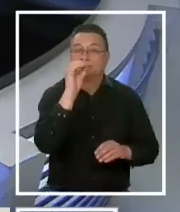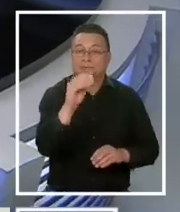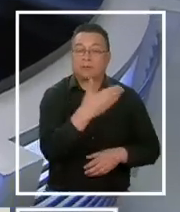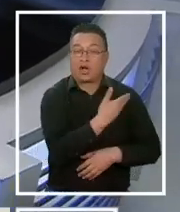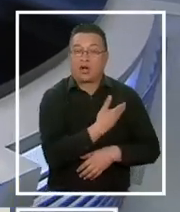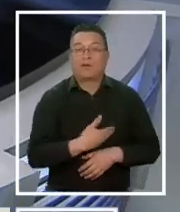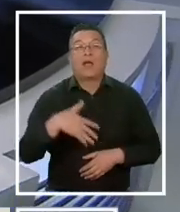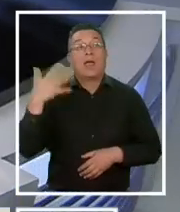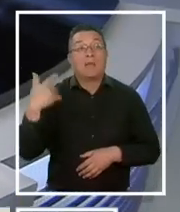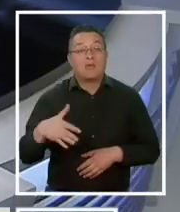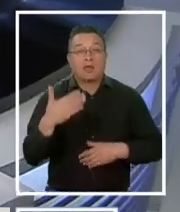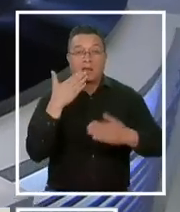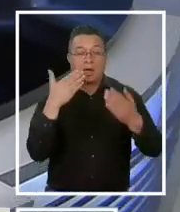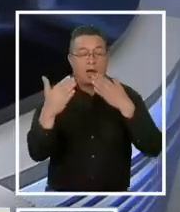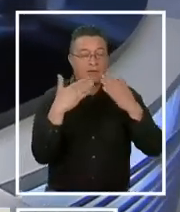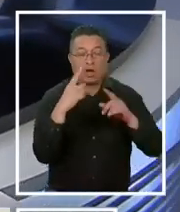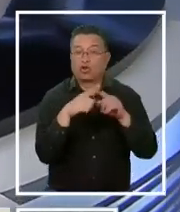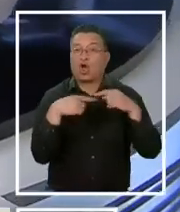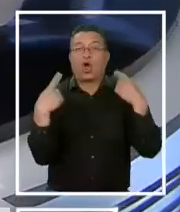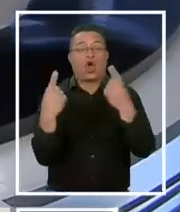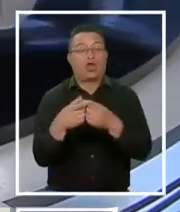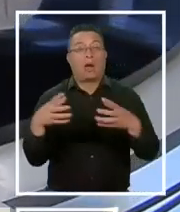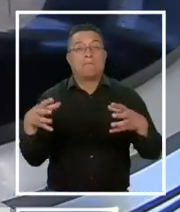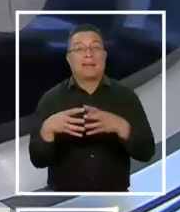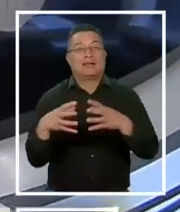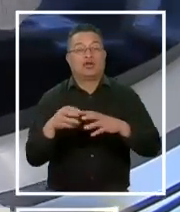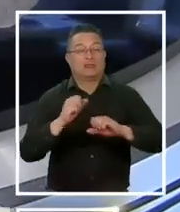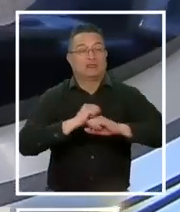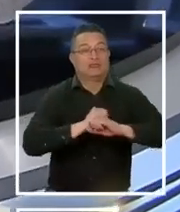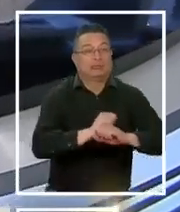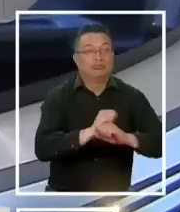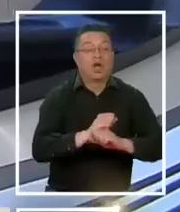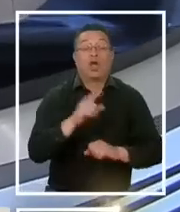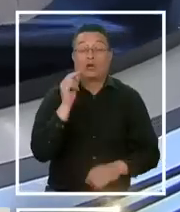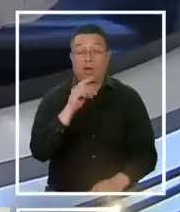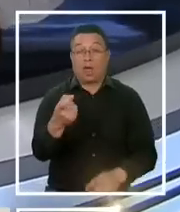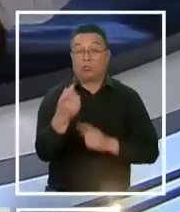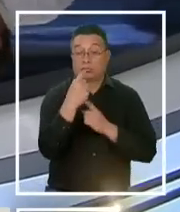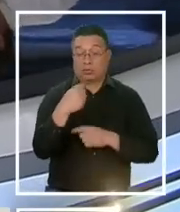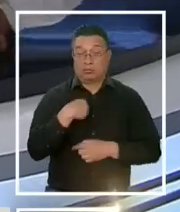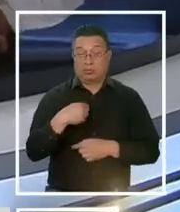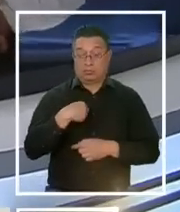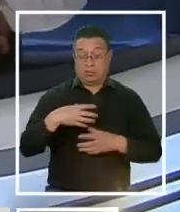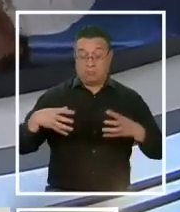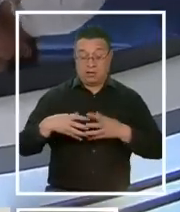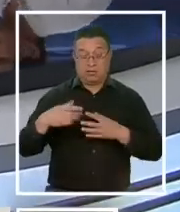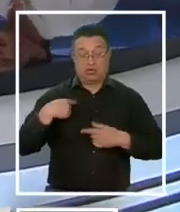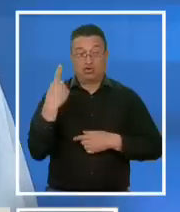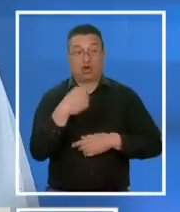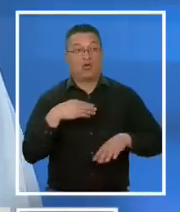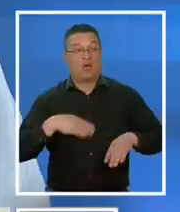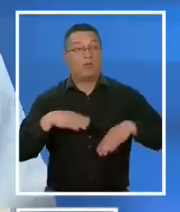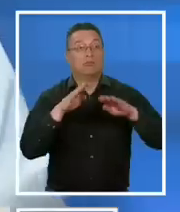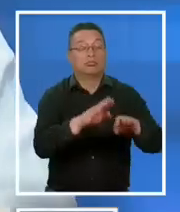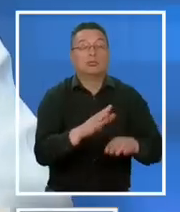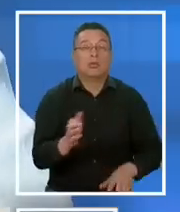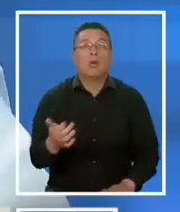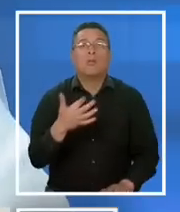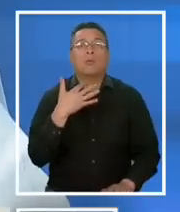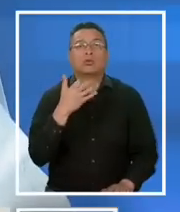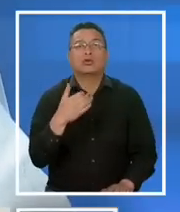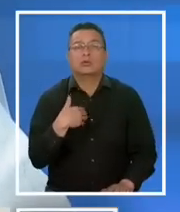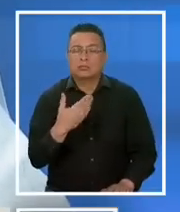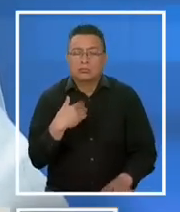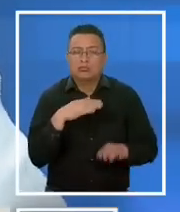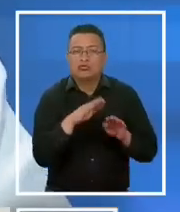al gobierno es importante hablar con todos los partidos de la oposición Porque aquí se le recrimina a mi partido no haber votado todos porque tendríamos que a priori